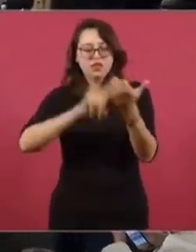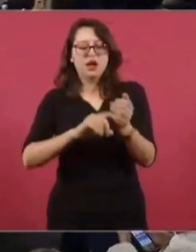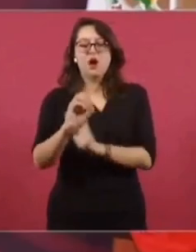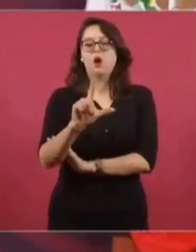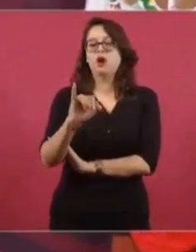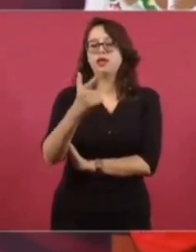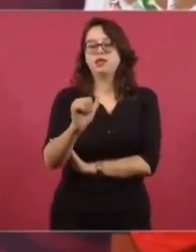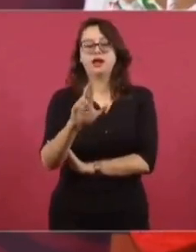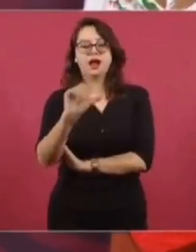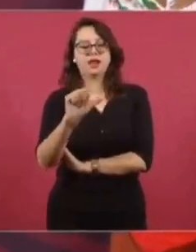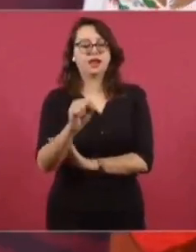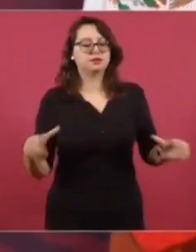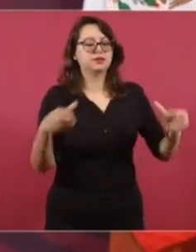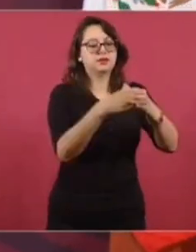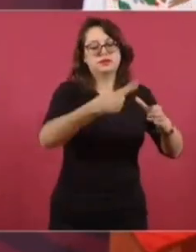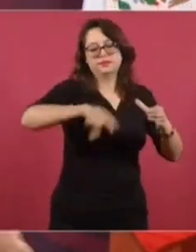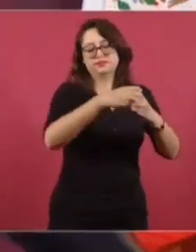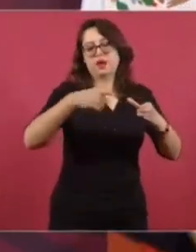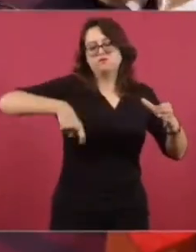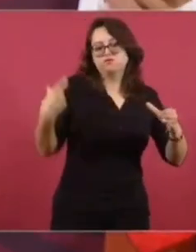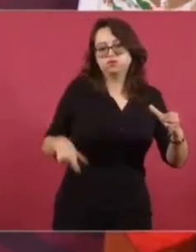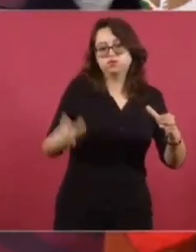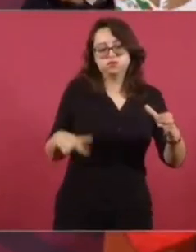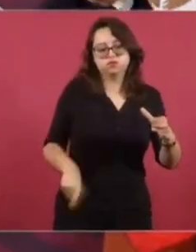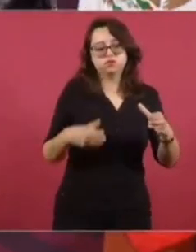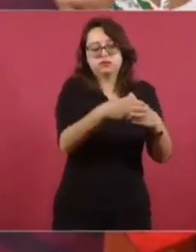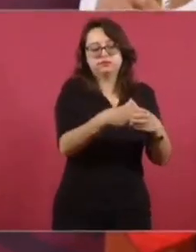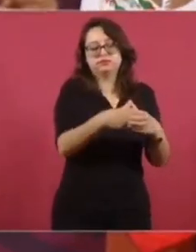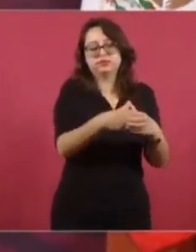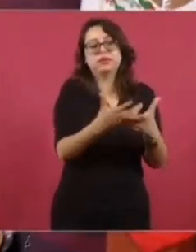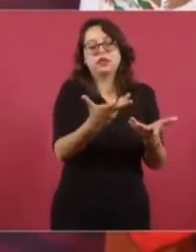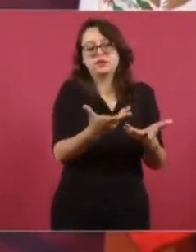que se sienten dueños de un país, tienen el control de los medios